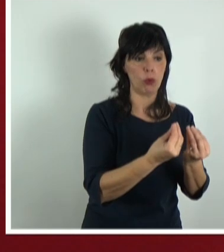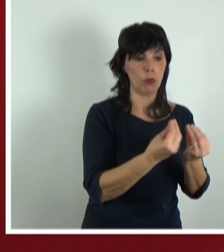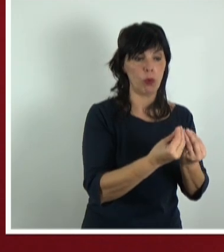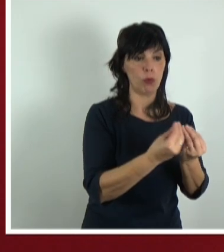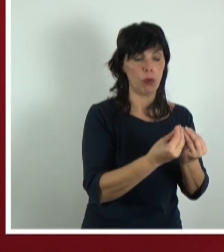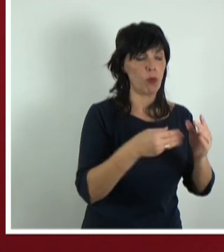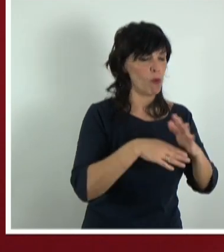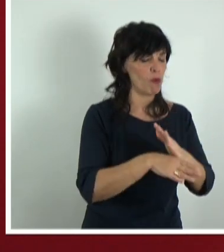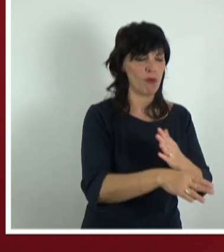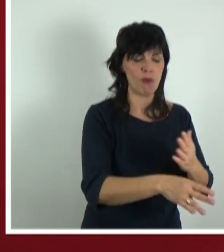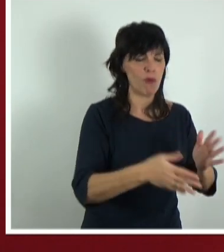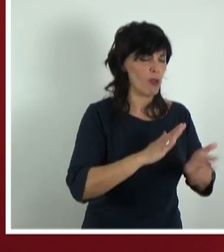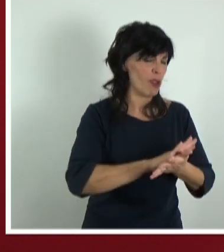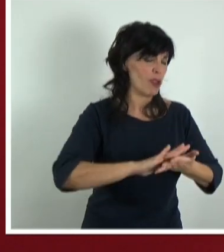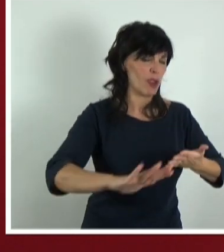Y cuando el apóstol